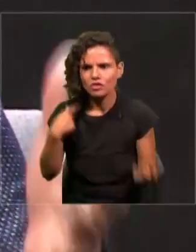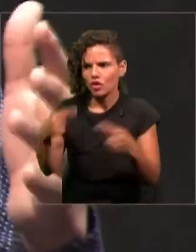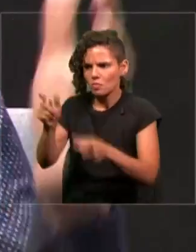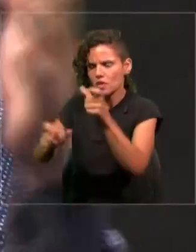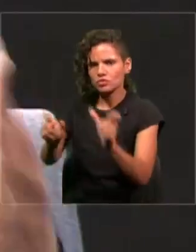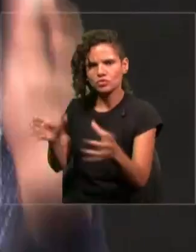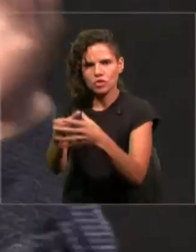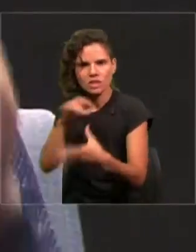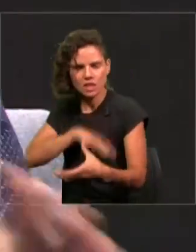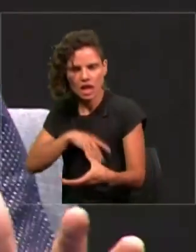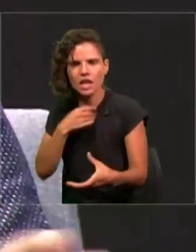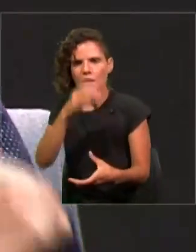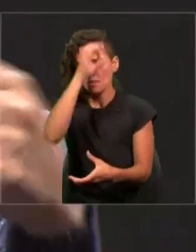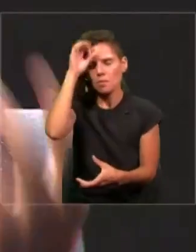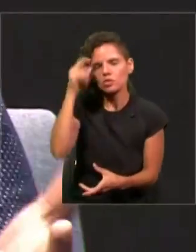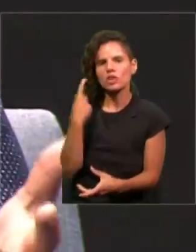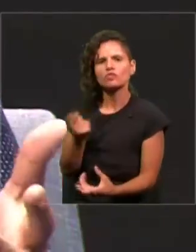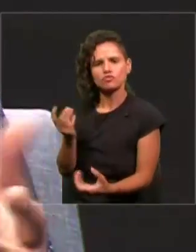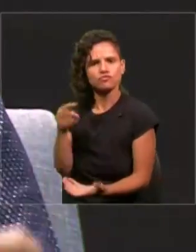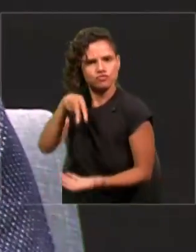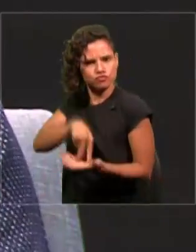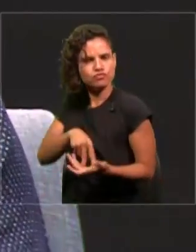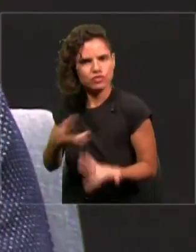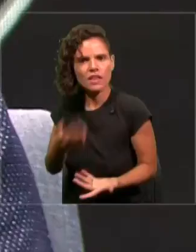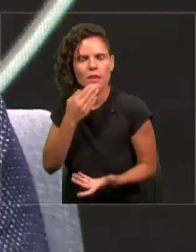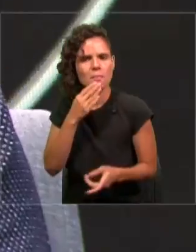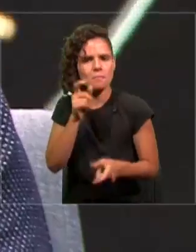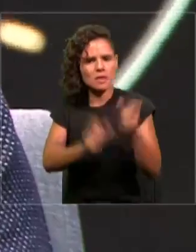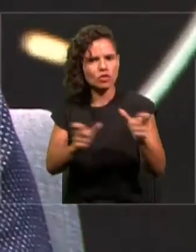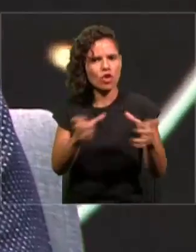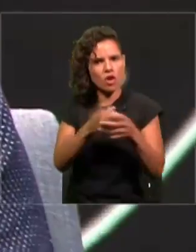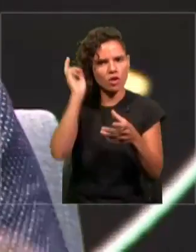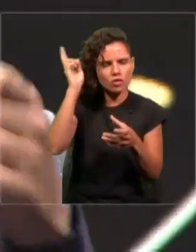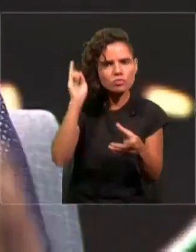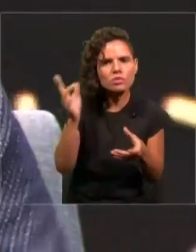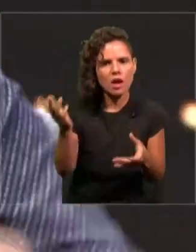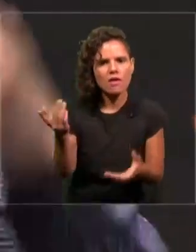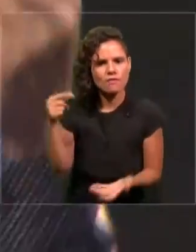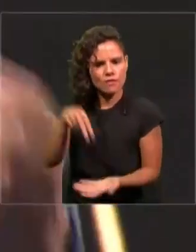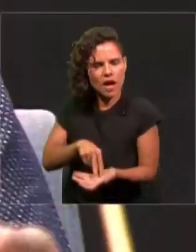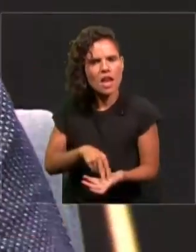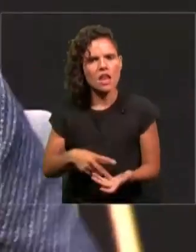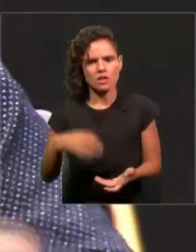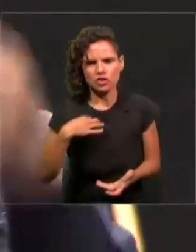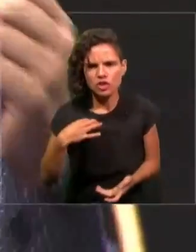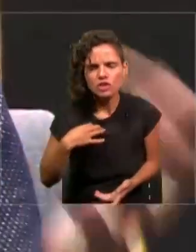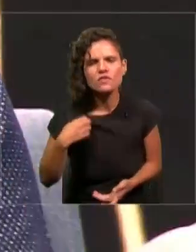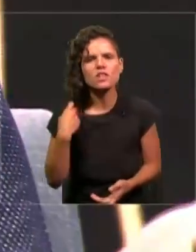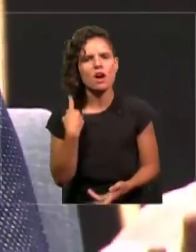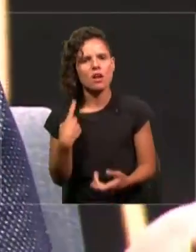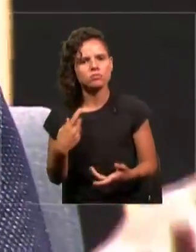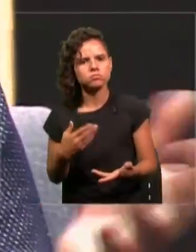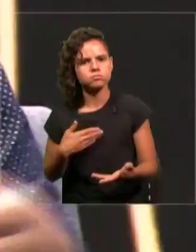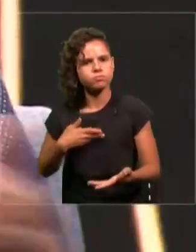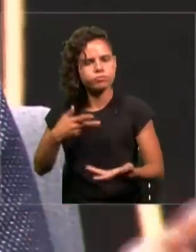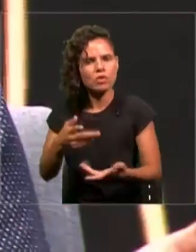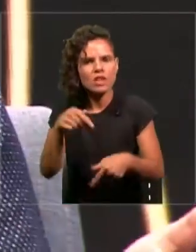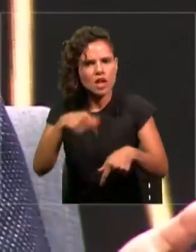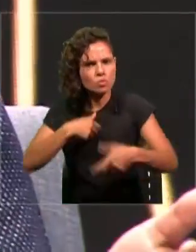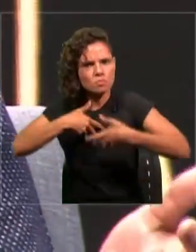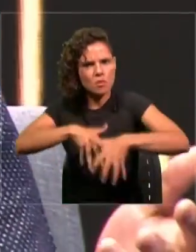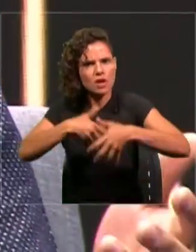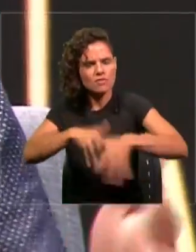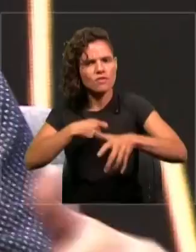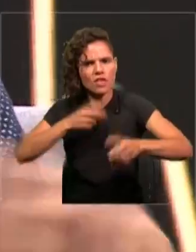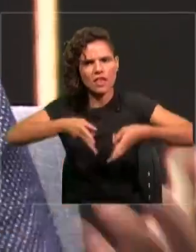población chilena mapuche que está hoy día presente y de la nación originaria han actuado de una manera cívica, civil, y esto es una manifestación a la larga de